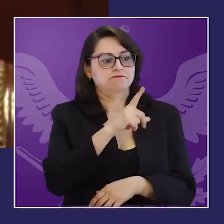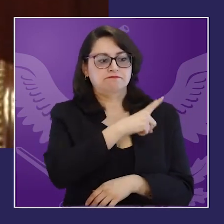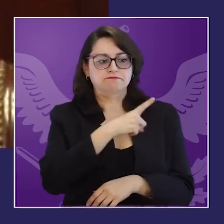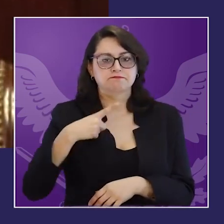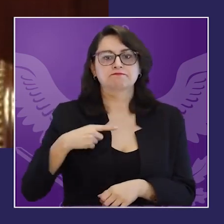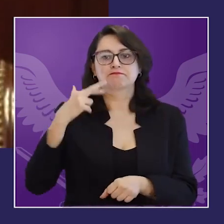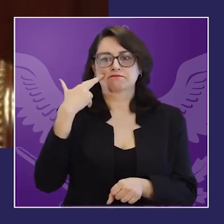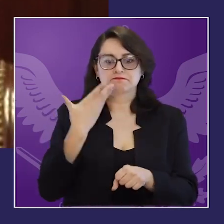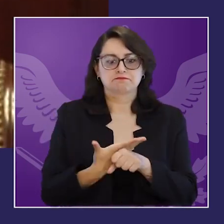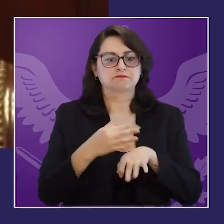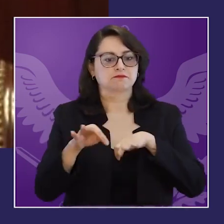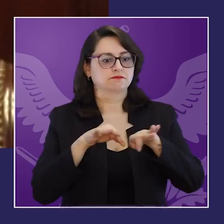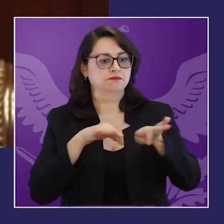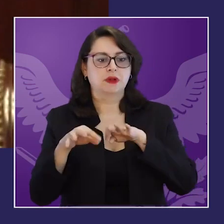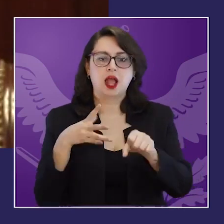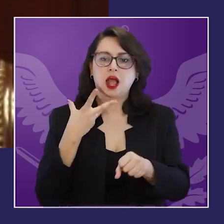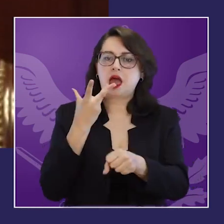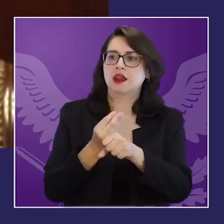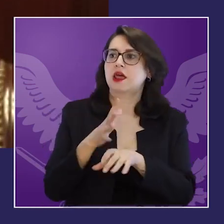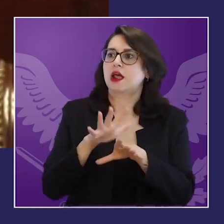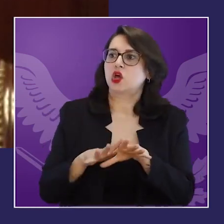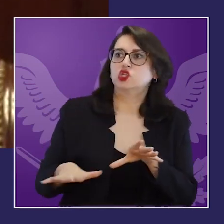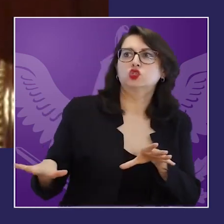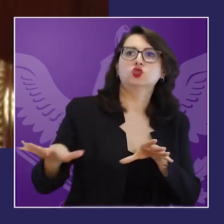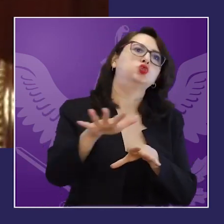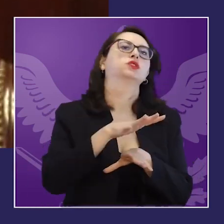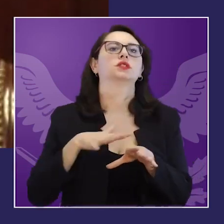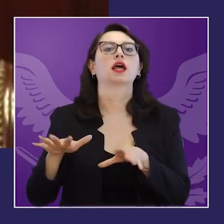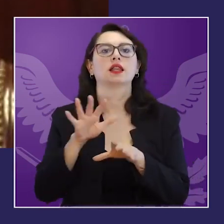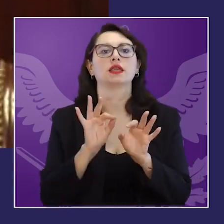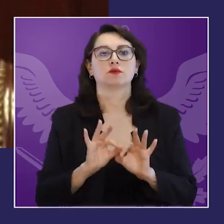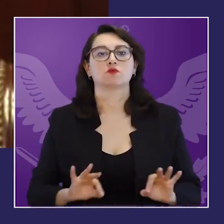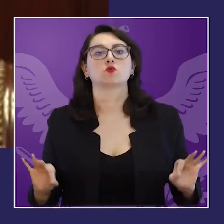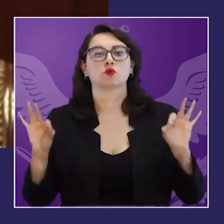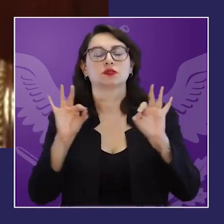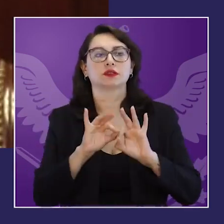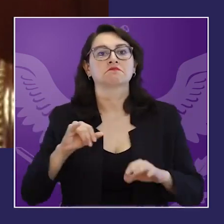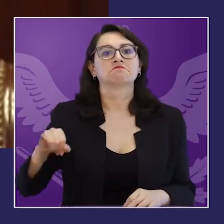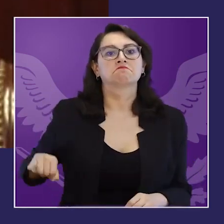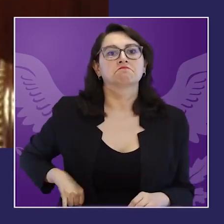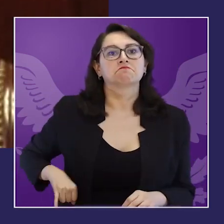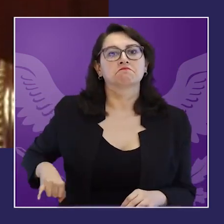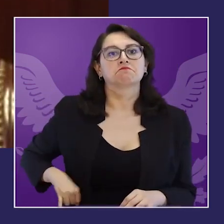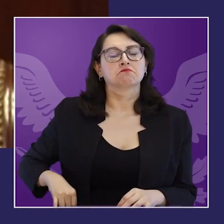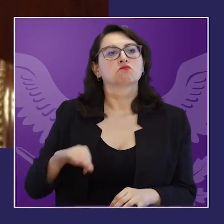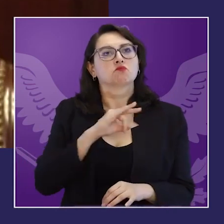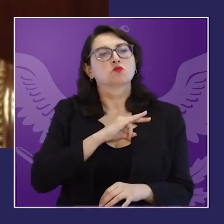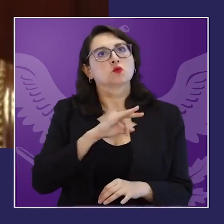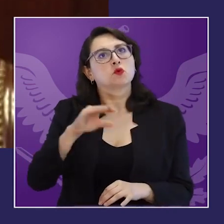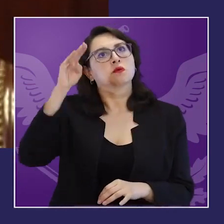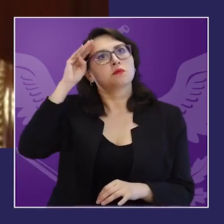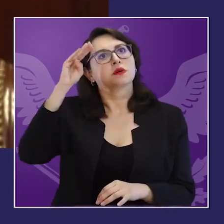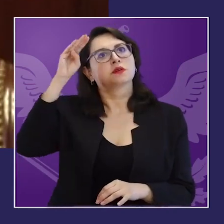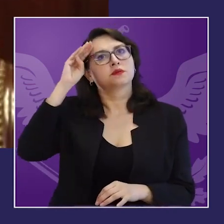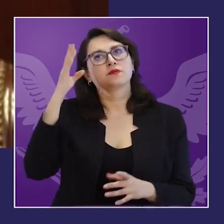están cometiendo otro delito contra el agresor, pero que está diciendo, usted tiene que cumplir responsabilidades sociales, ¿sí? Que creo que podría